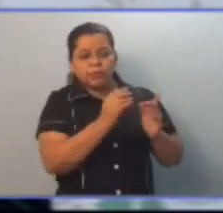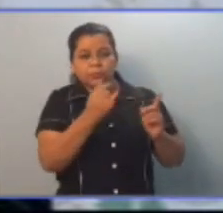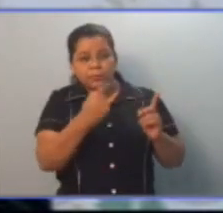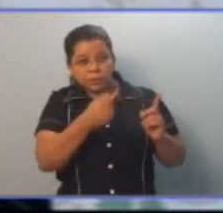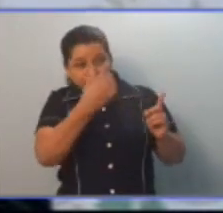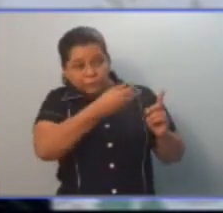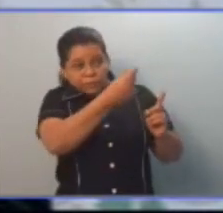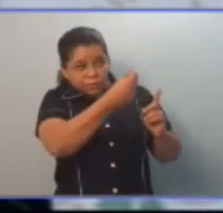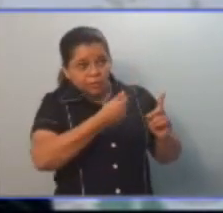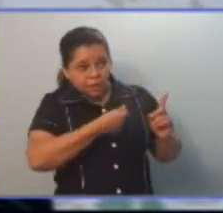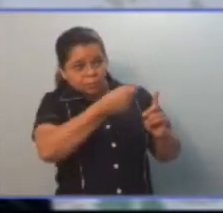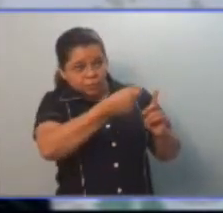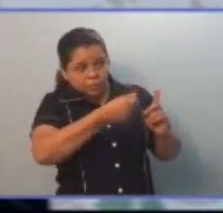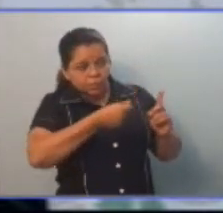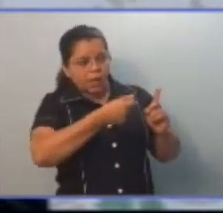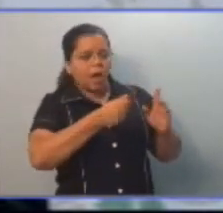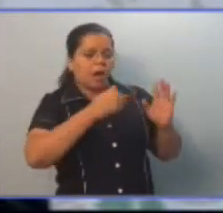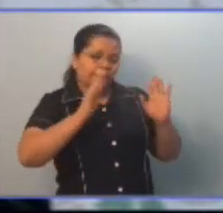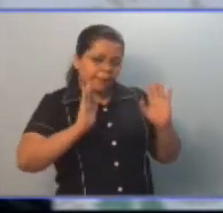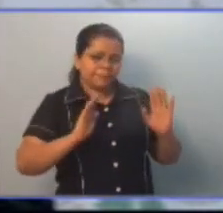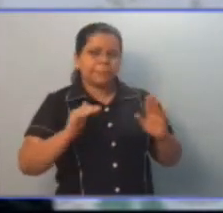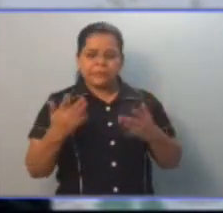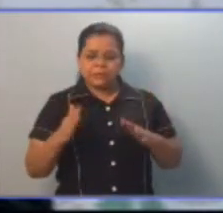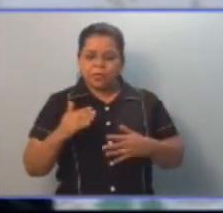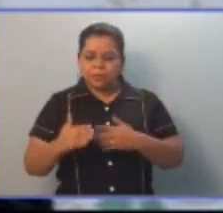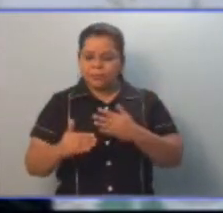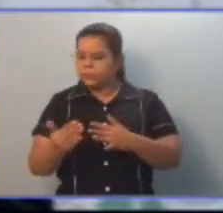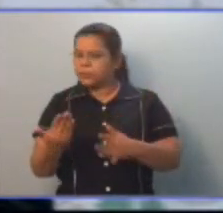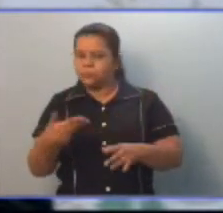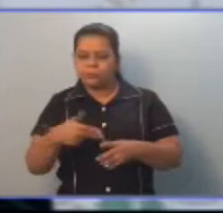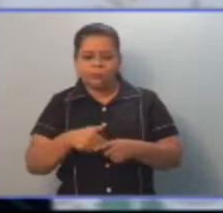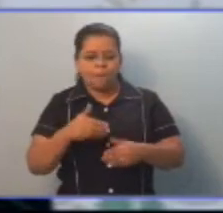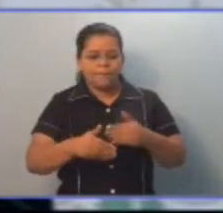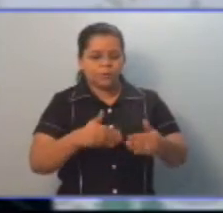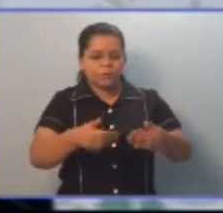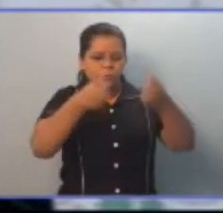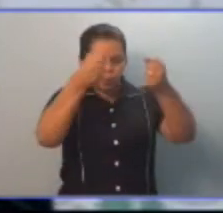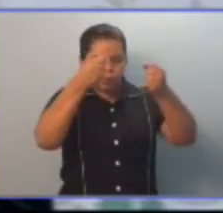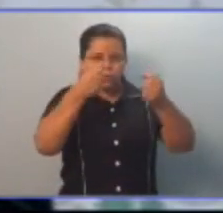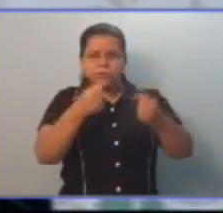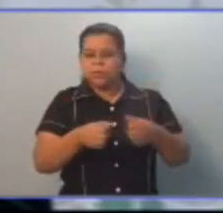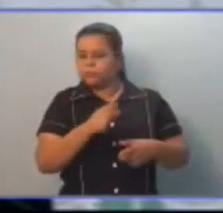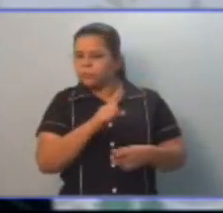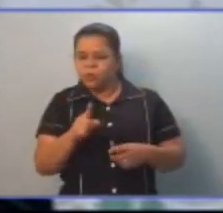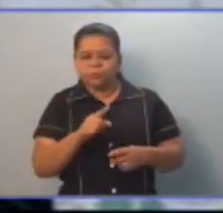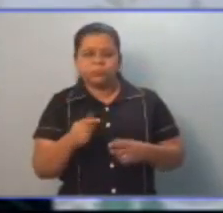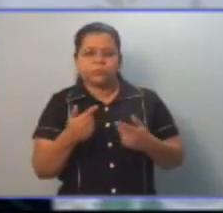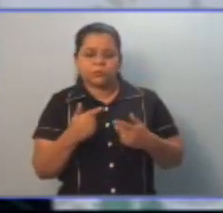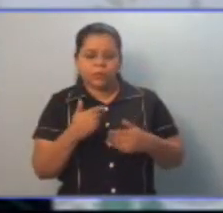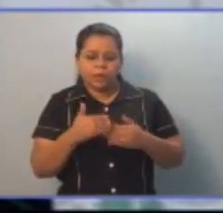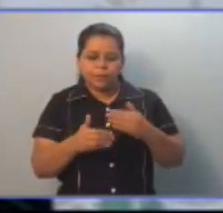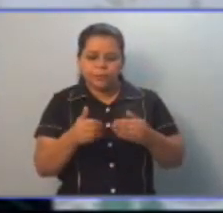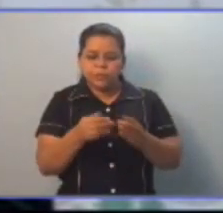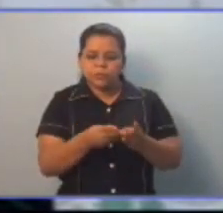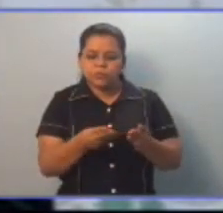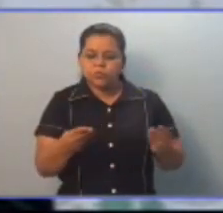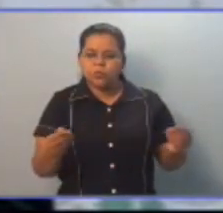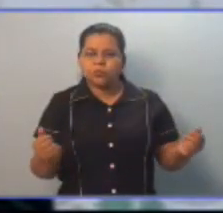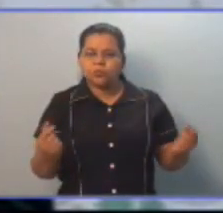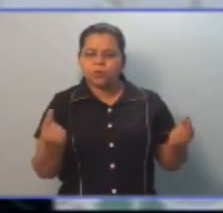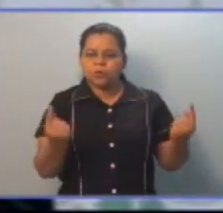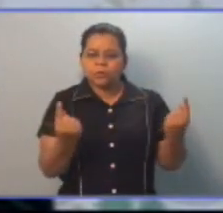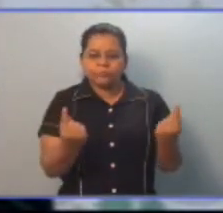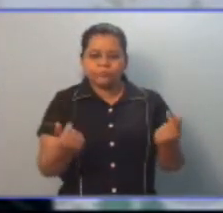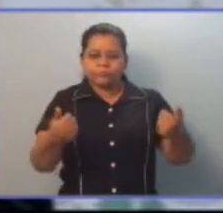o monetaria, ese proceso ya no entra a formar parte de uno más de los procesos penales que pasan a engrosar dentro